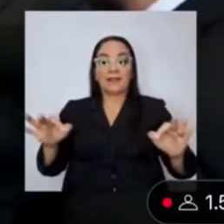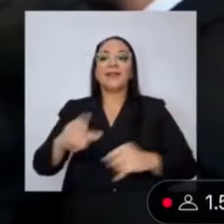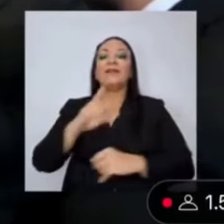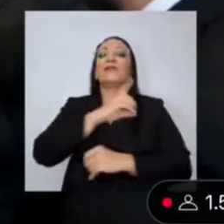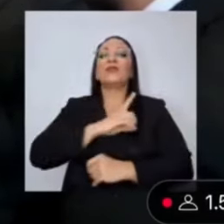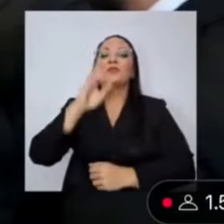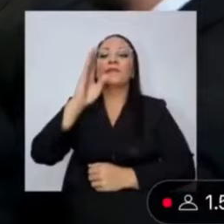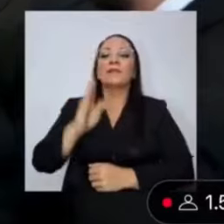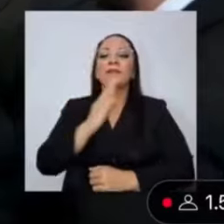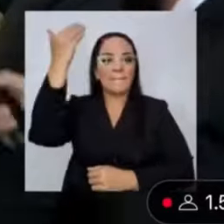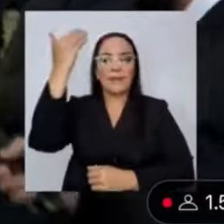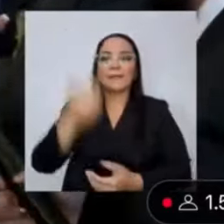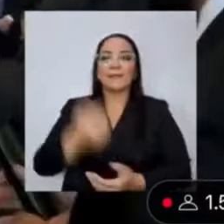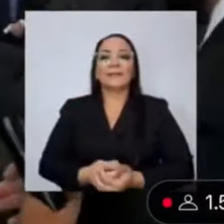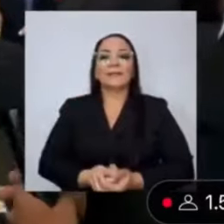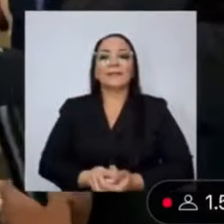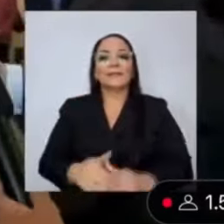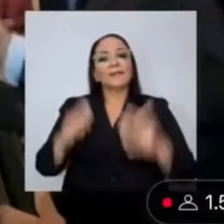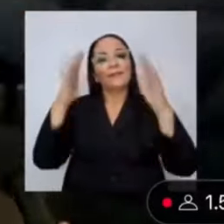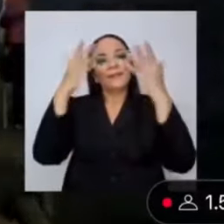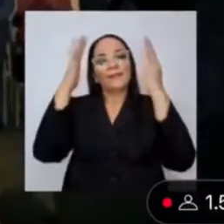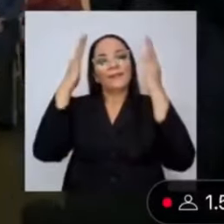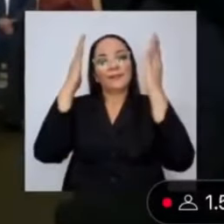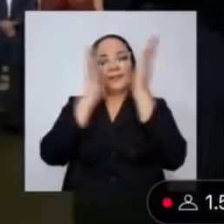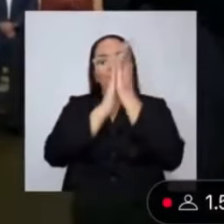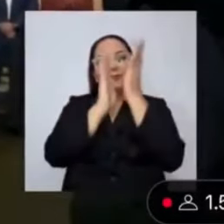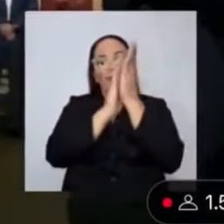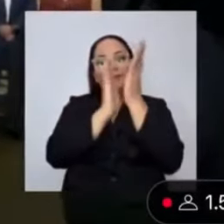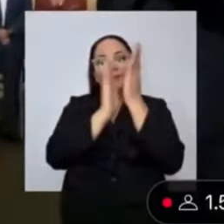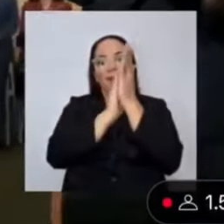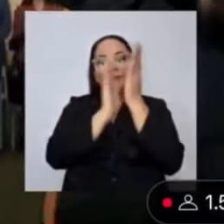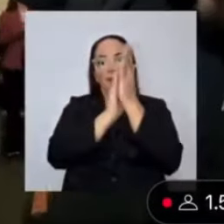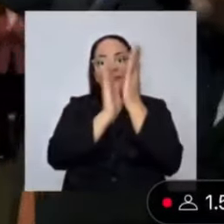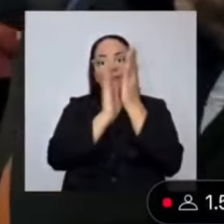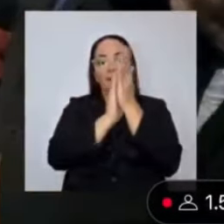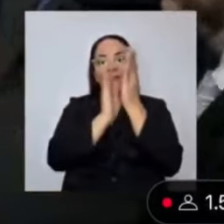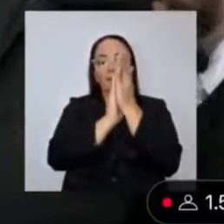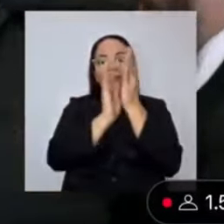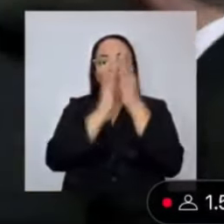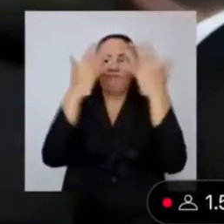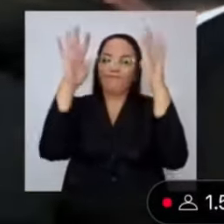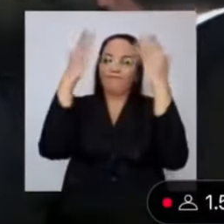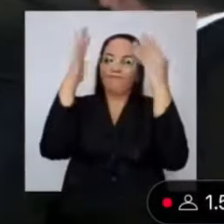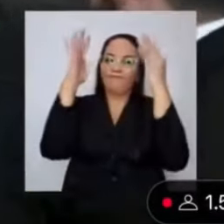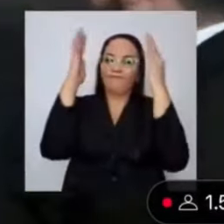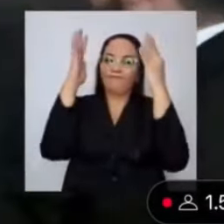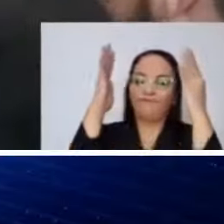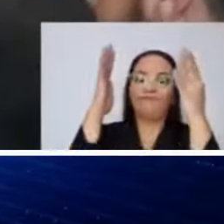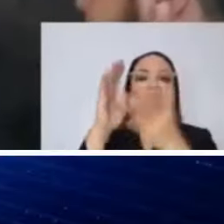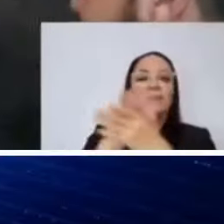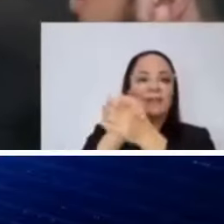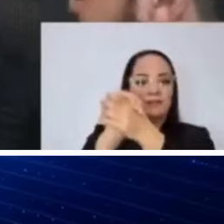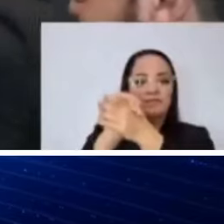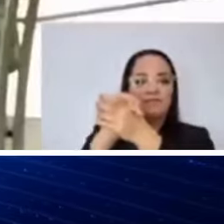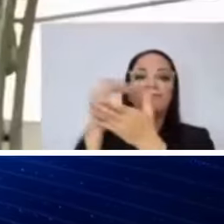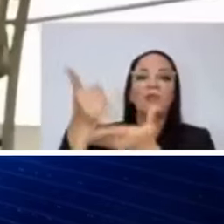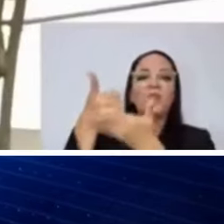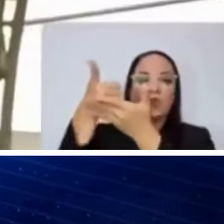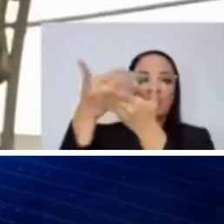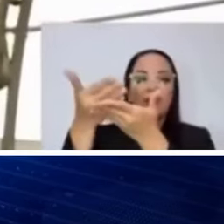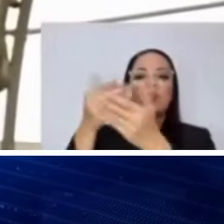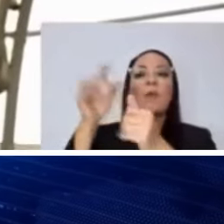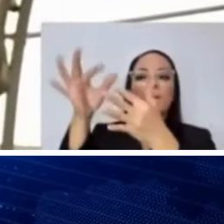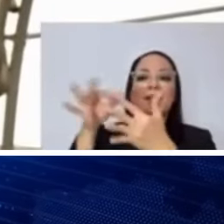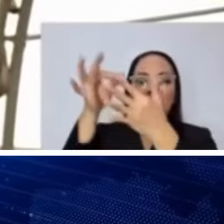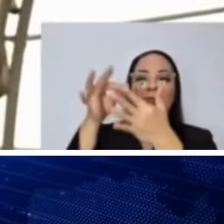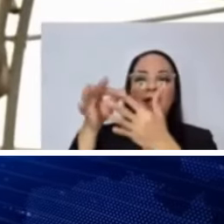les bendiga siempre. Un fuerte aplauso. Este es el reconocimiento principal, el nombre